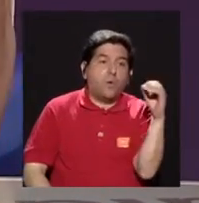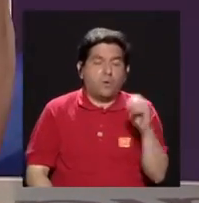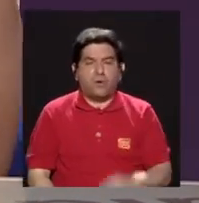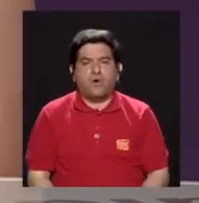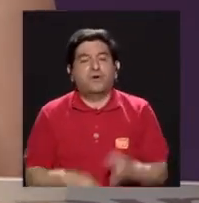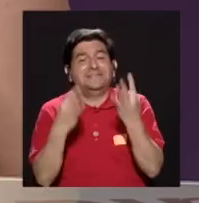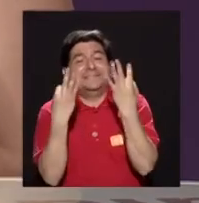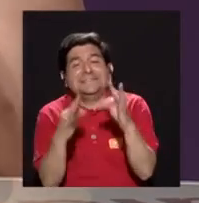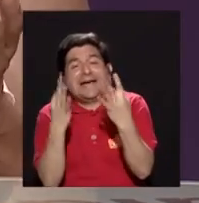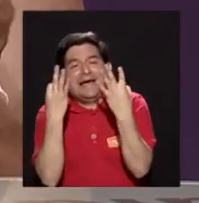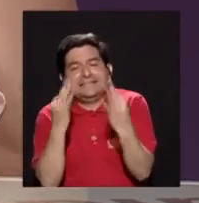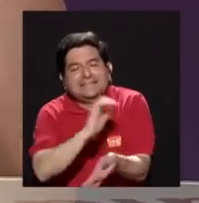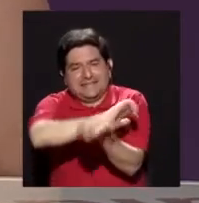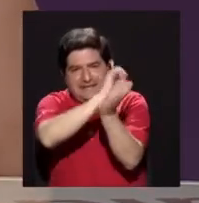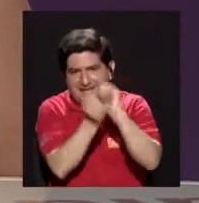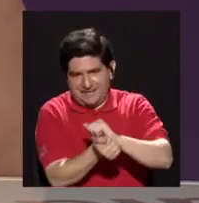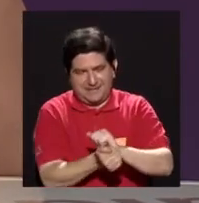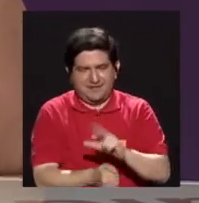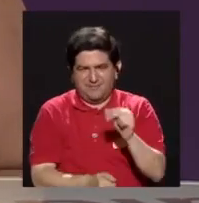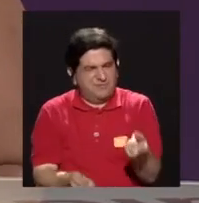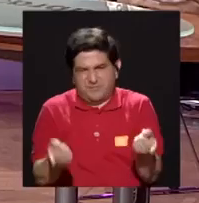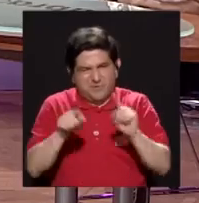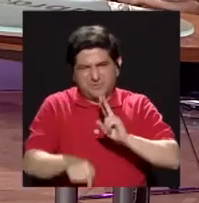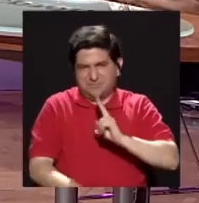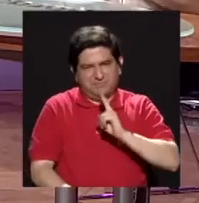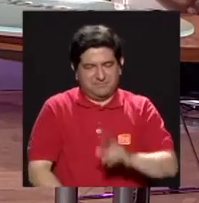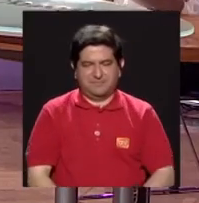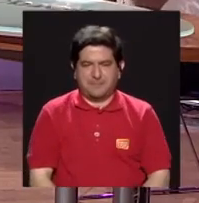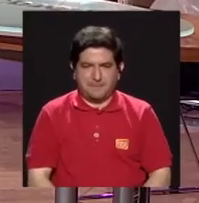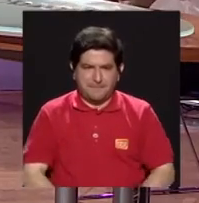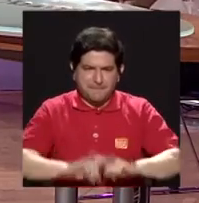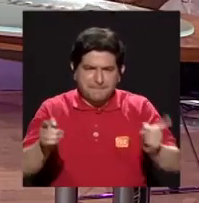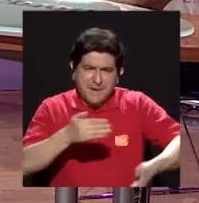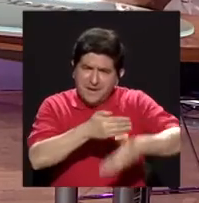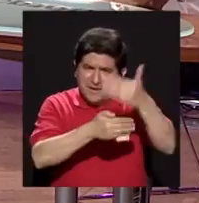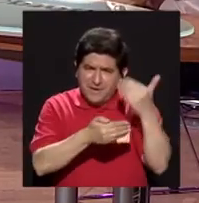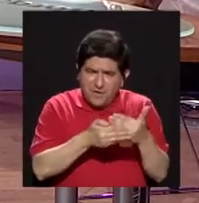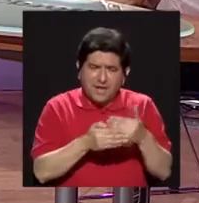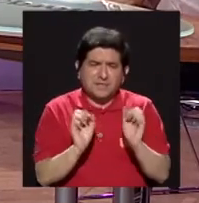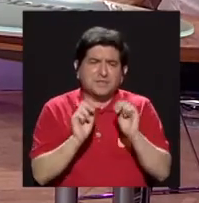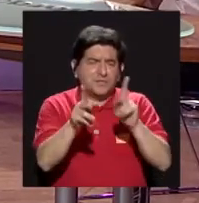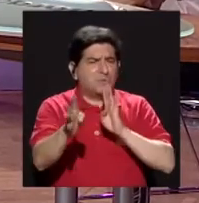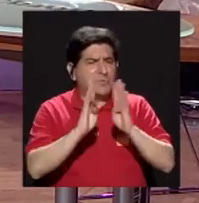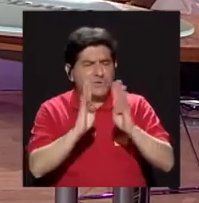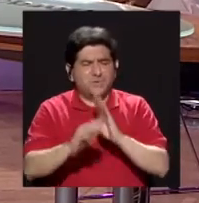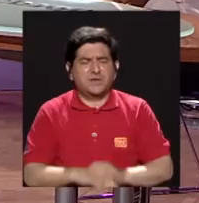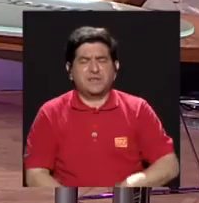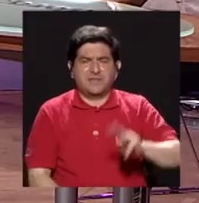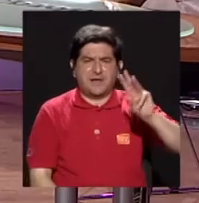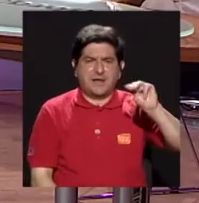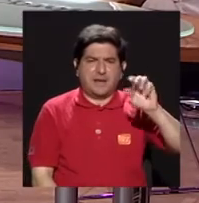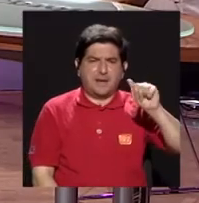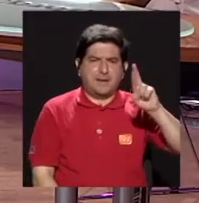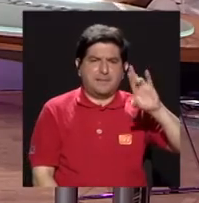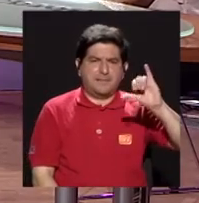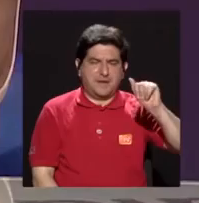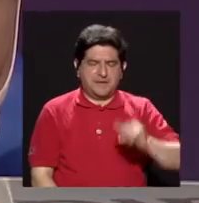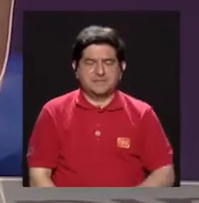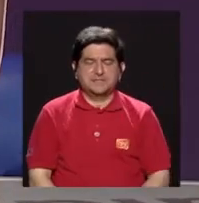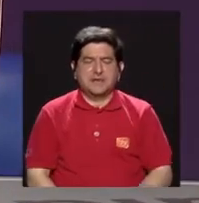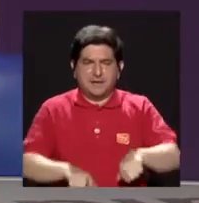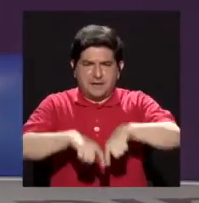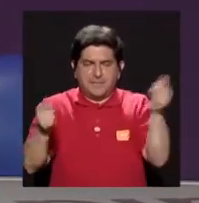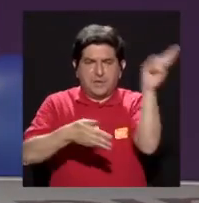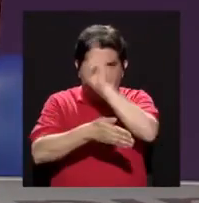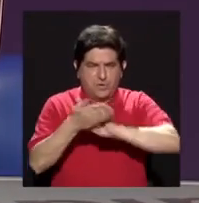un intento de cambio, ¿verdad? Tampoco se dio mucho. Pero, y antes de darte la palabra, Marcia, a mí me llamó la atención, el Semanario Universidad sacó